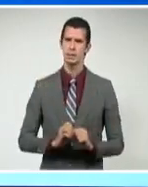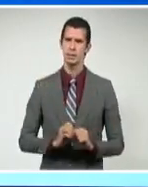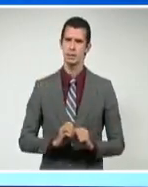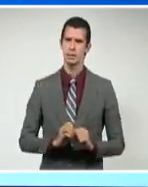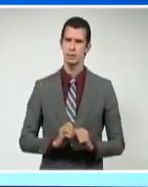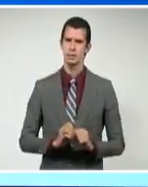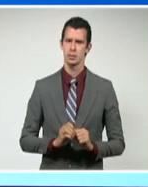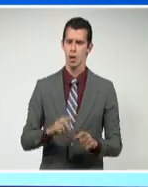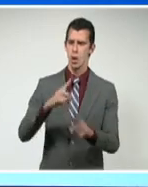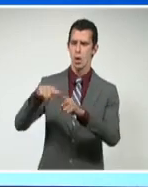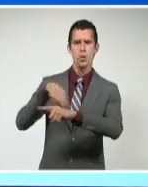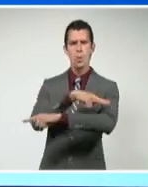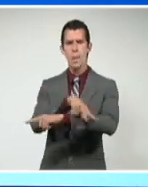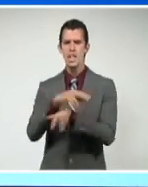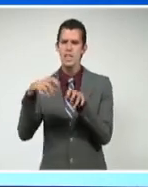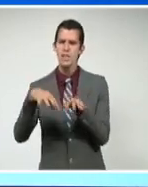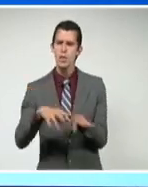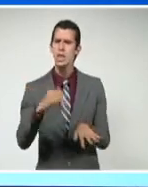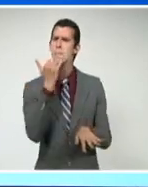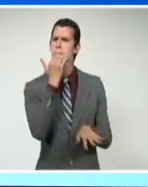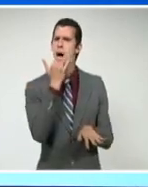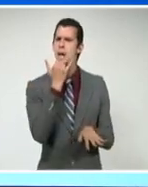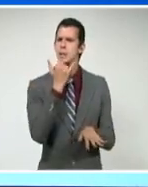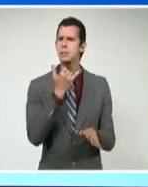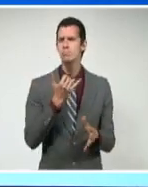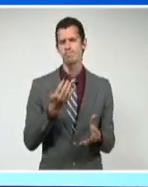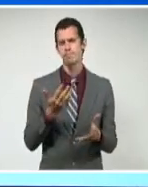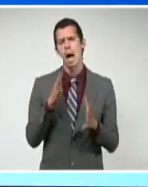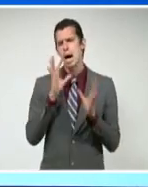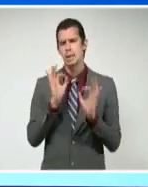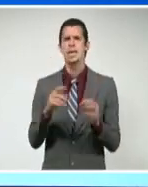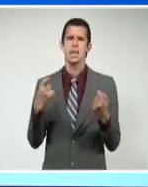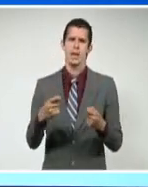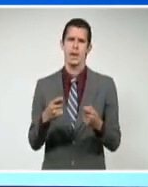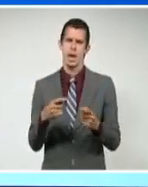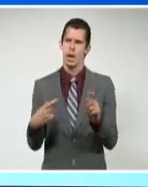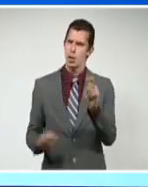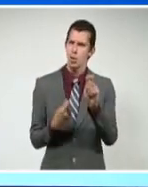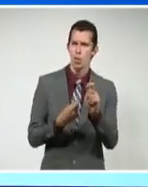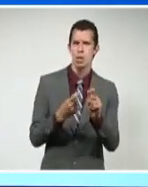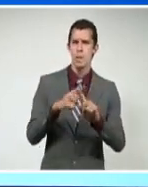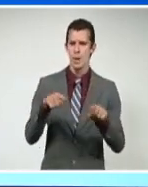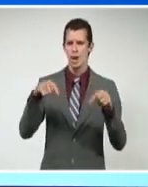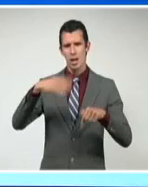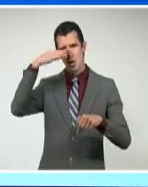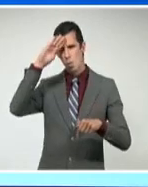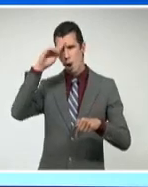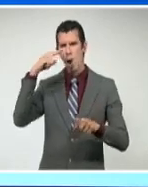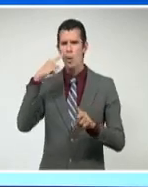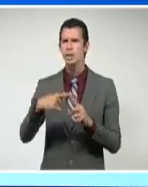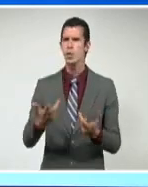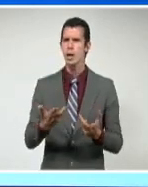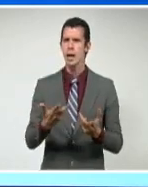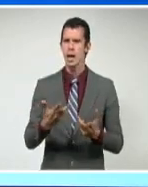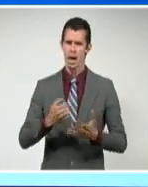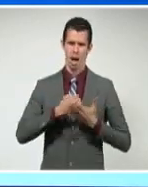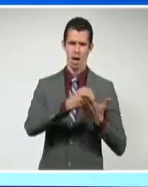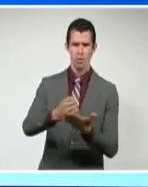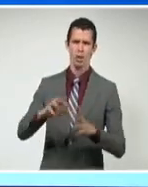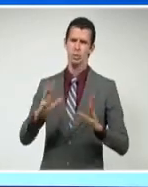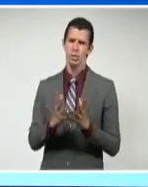de todo es humana. Esa Cuba que dicen amar y en la que violan las normas más elementales de convivencia y